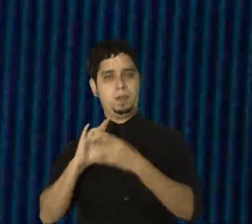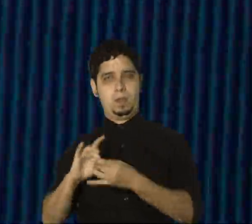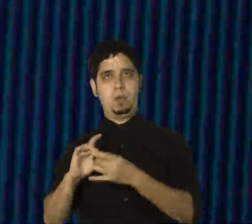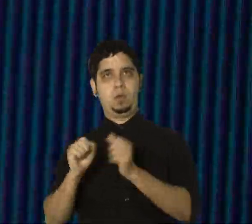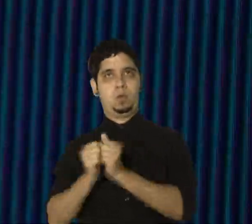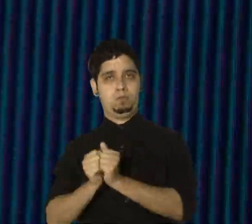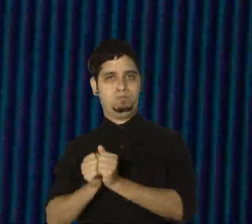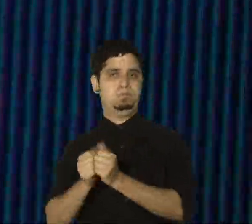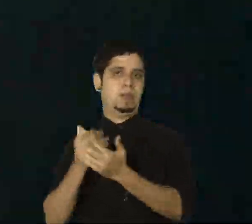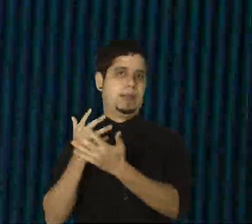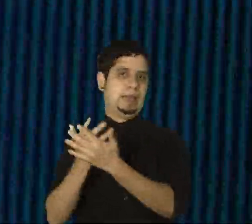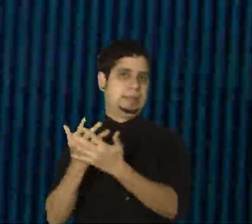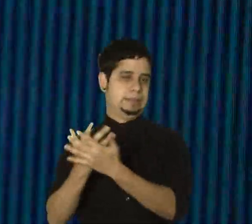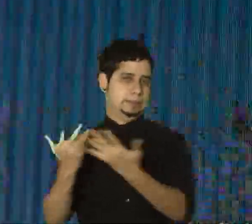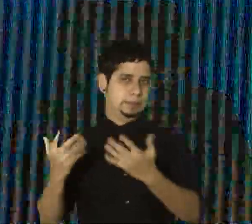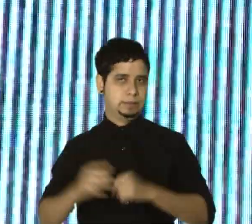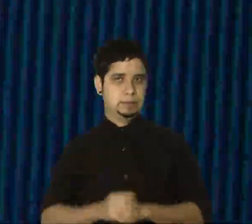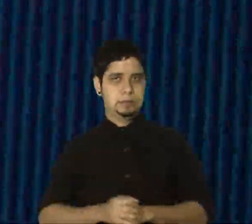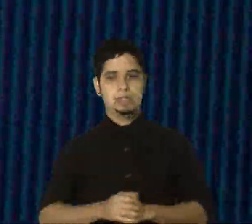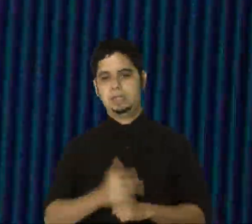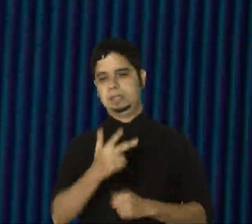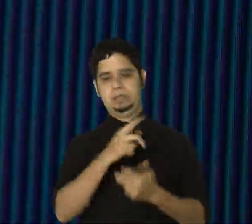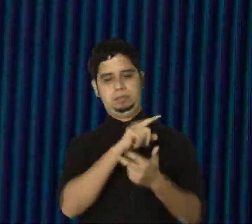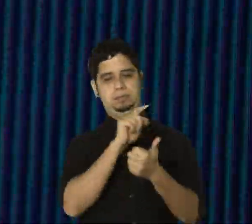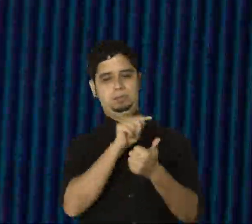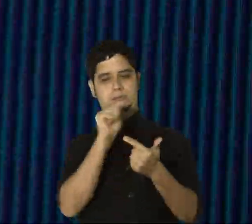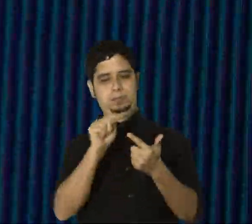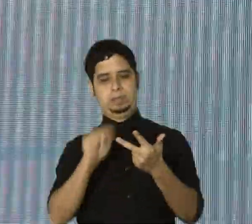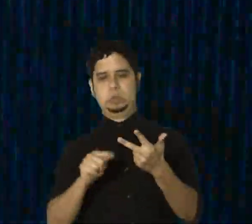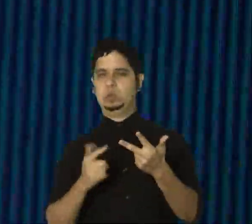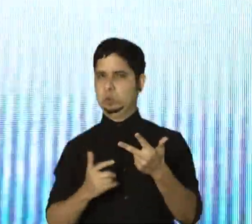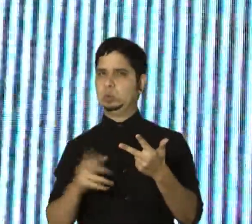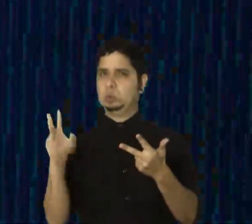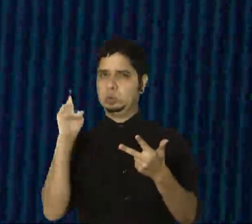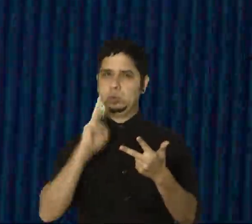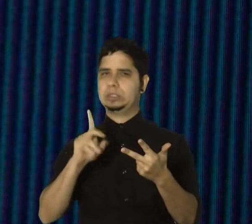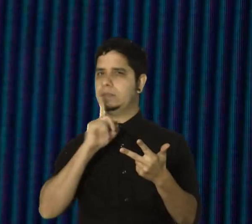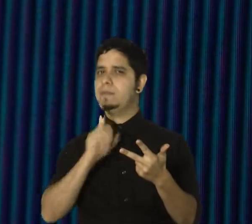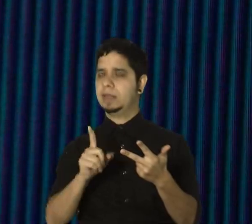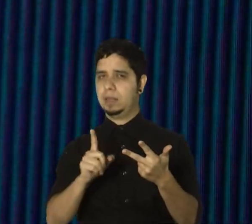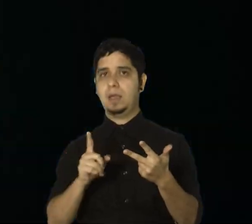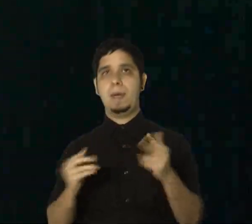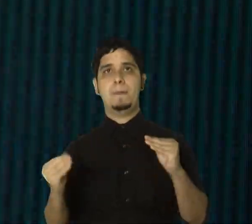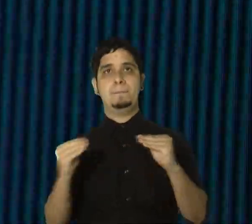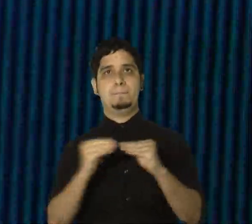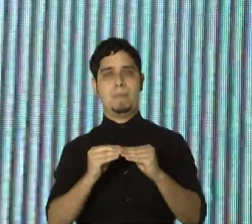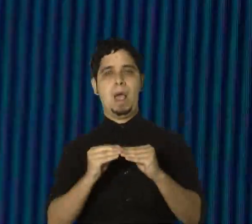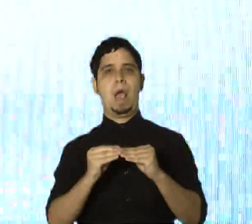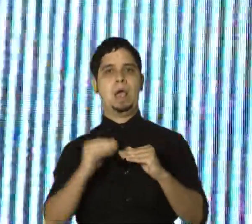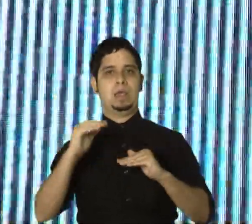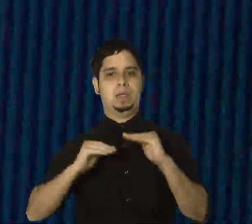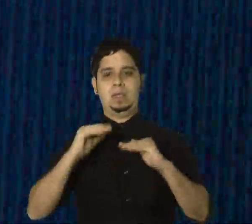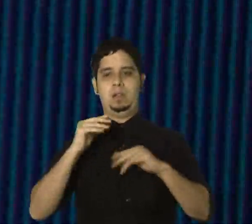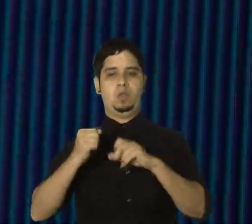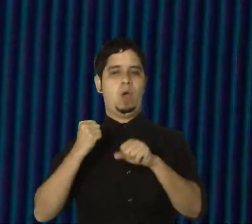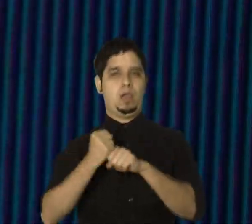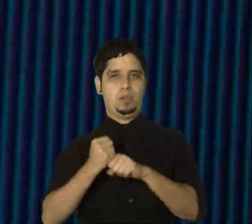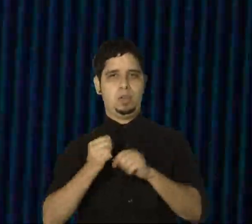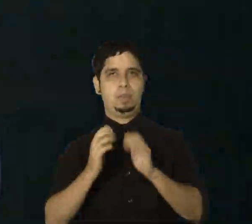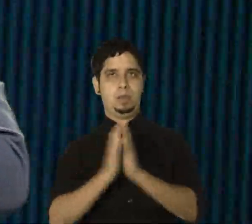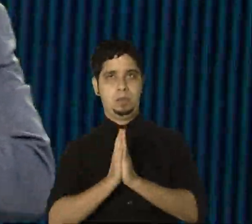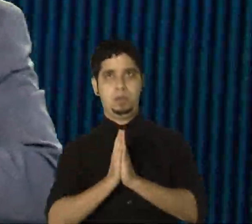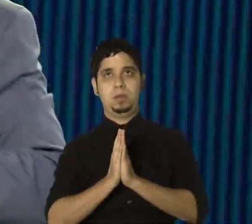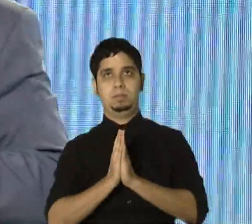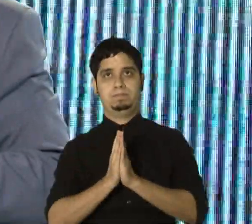como convicto. Así que esas tres instancias son más preocupantes que incluso la cantidad que se está bajando de los años para aspirar y